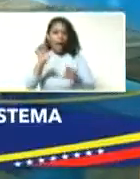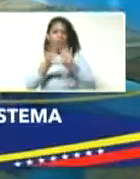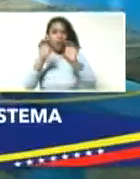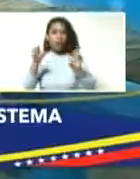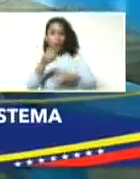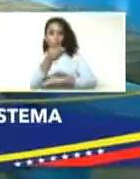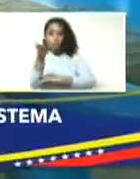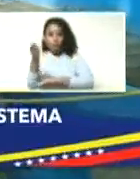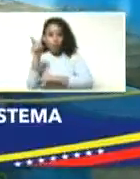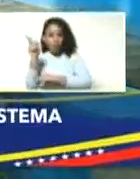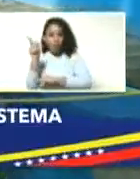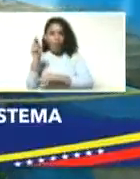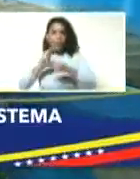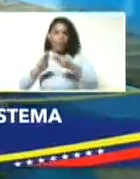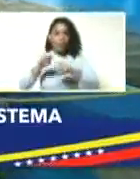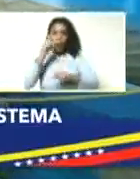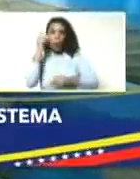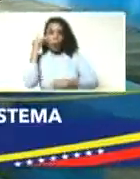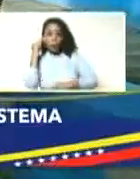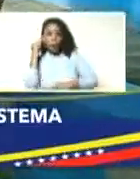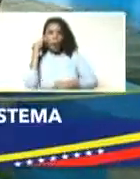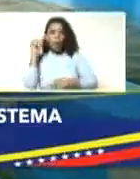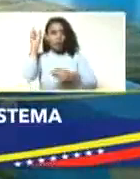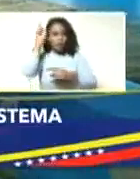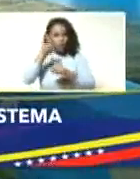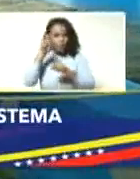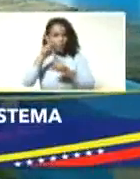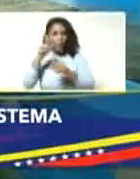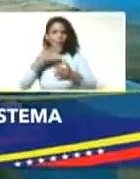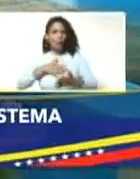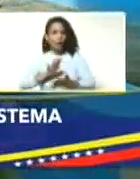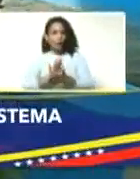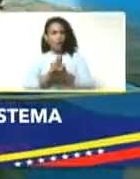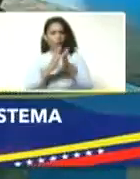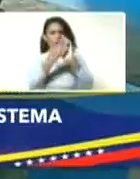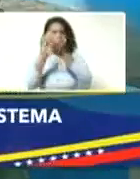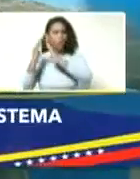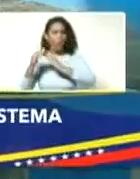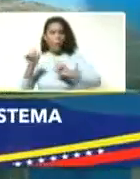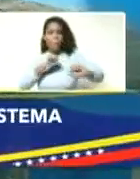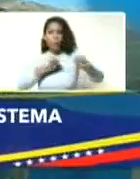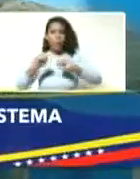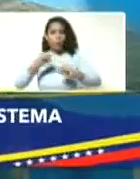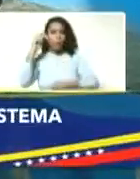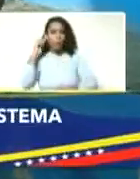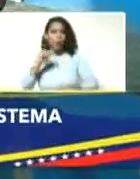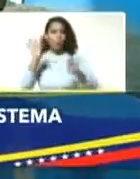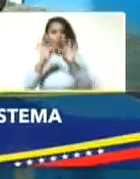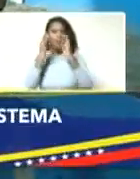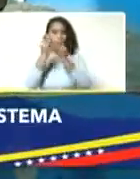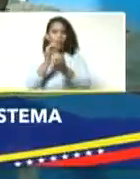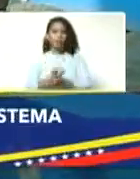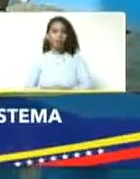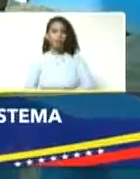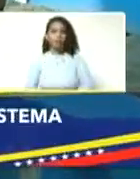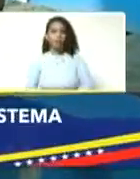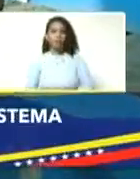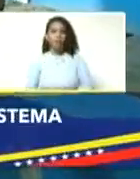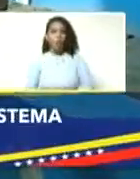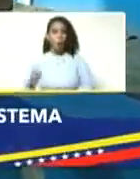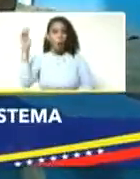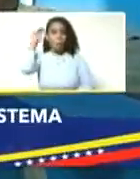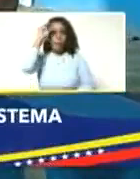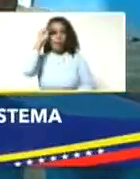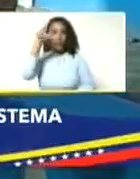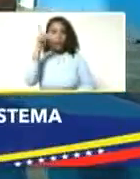niñas. Es la armonía en la comunidad, el movimiento bolivariano de familia, los maestros